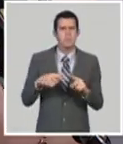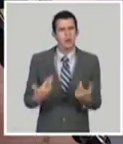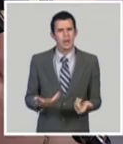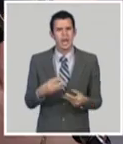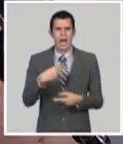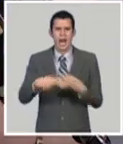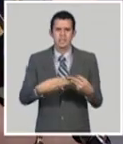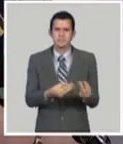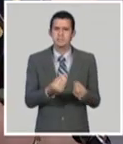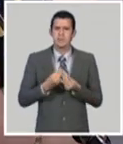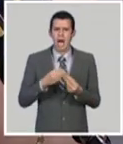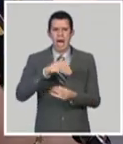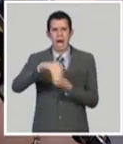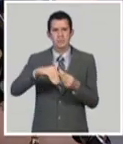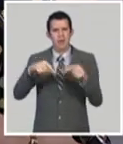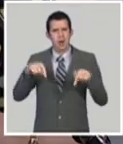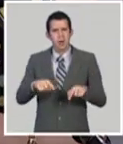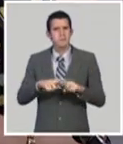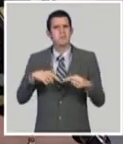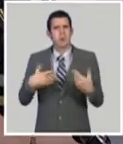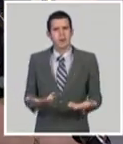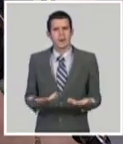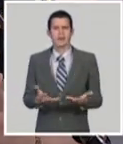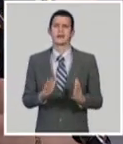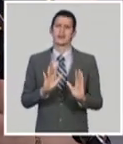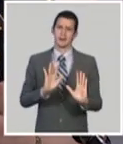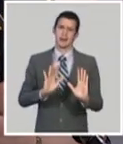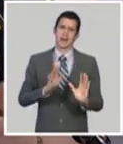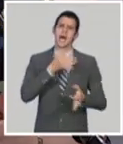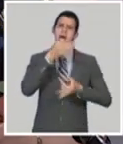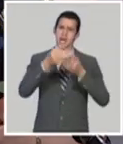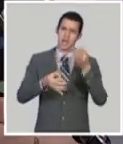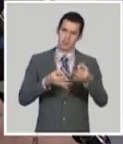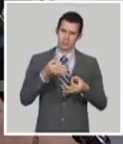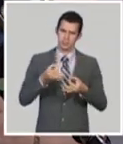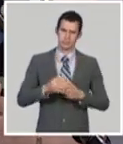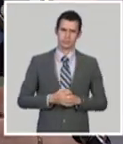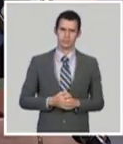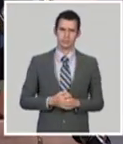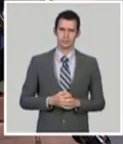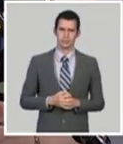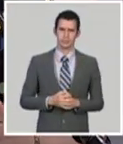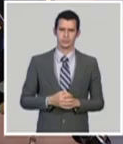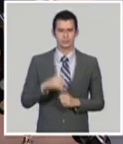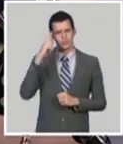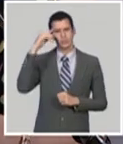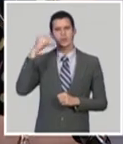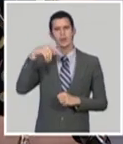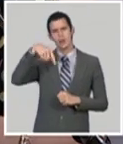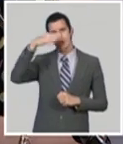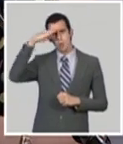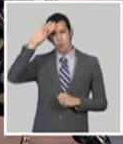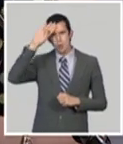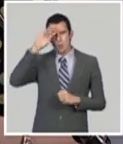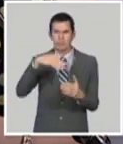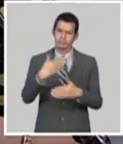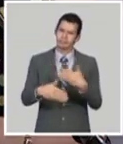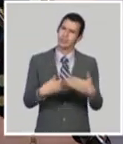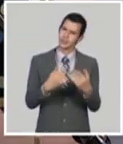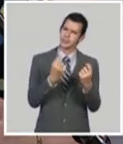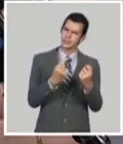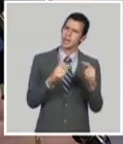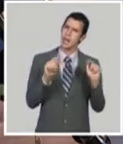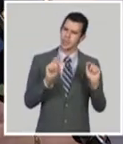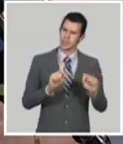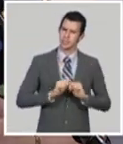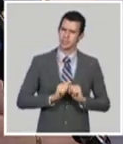cómo va ir transitando puesto que hay problemas como se explicaba de la economía y ahí vamos a decir